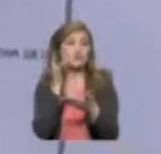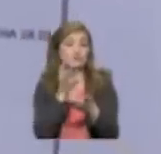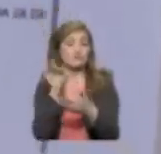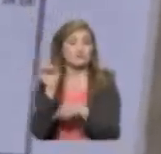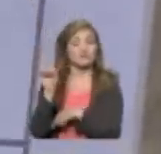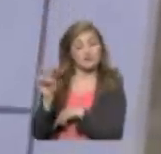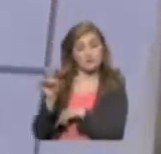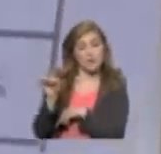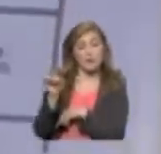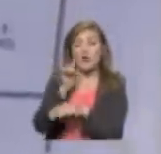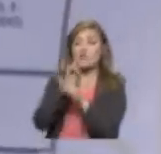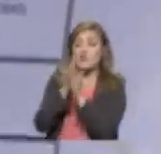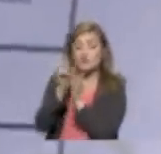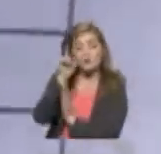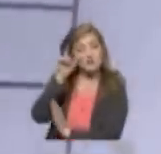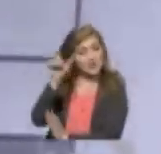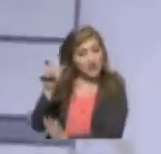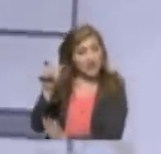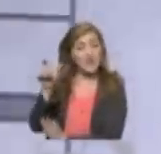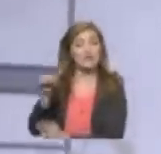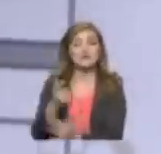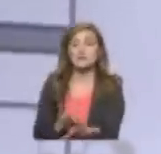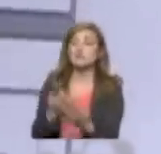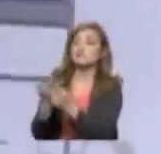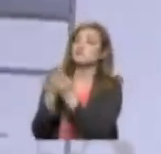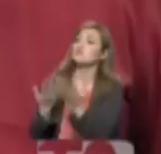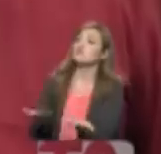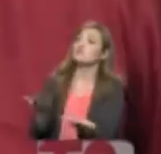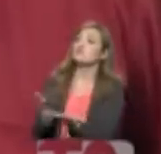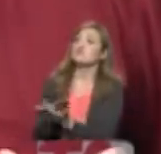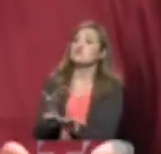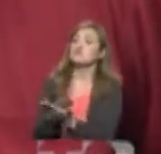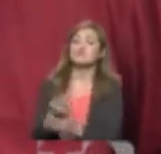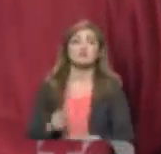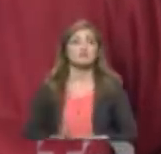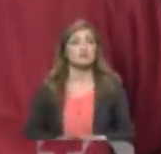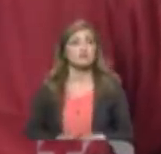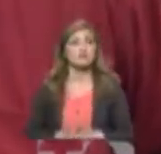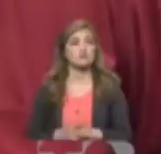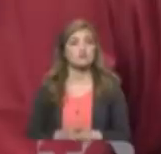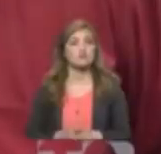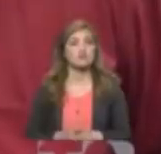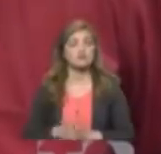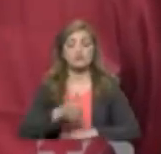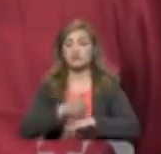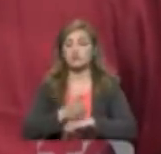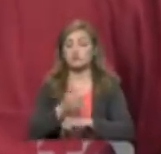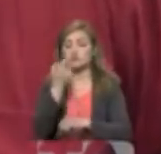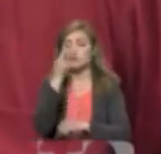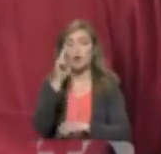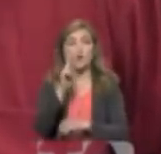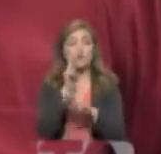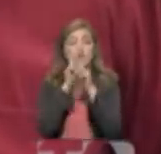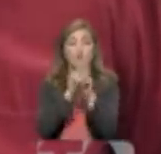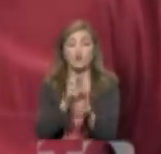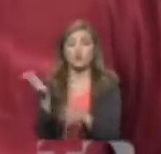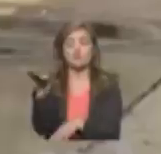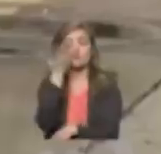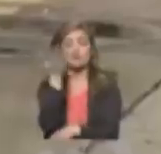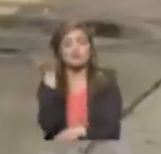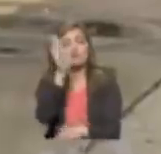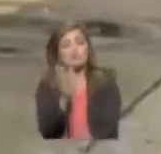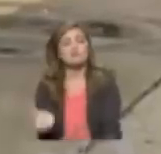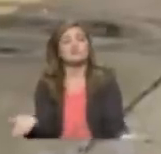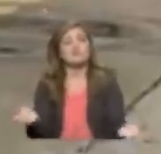con sal o llevó su denuncia a la fiscalía y espera respuesta pero ellos tienen que responder aunque haya inmediata sobre esto ya que quedado ya no puede pasar más